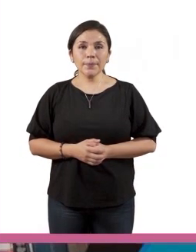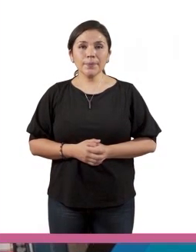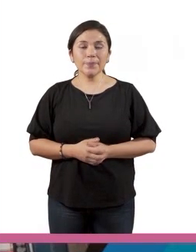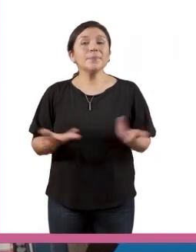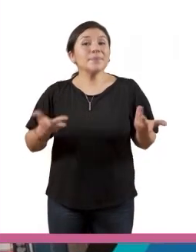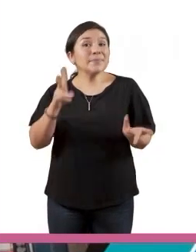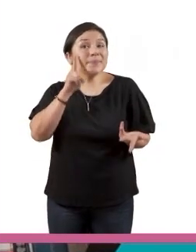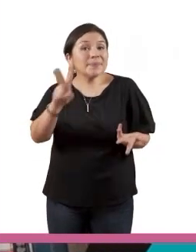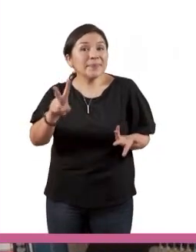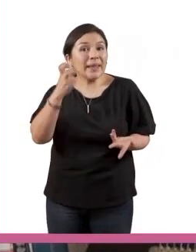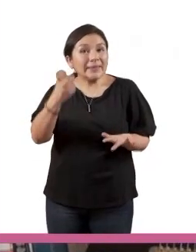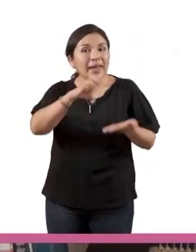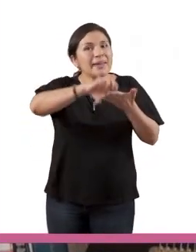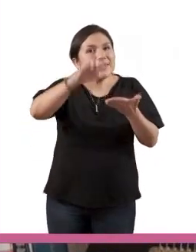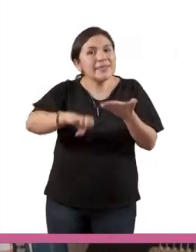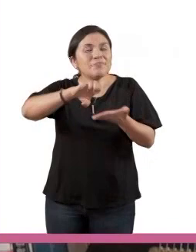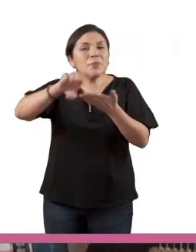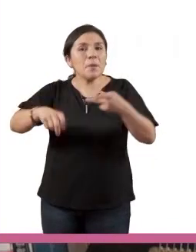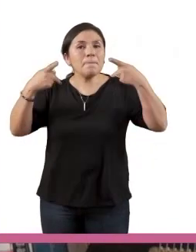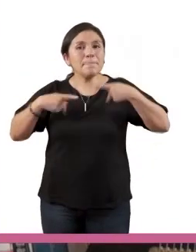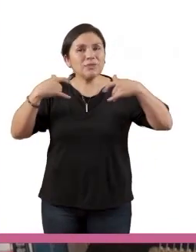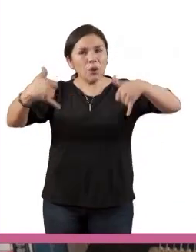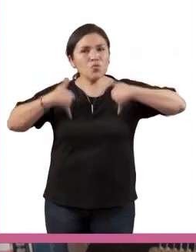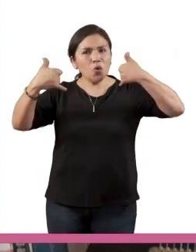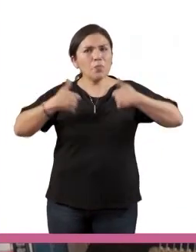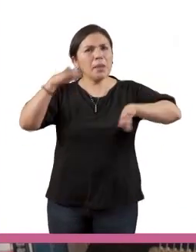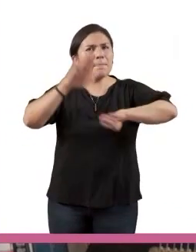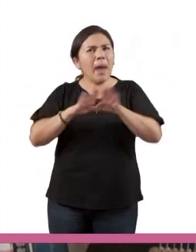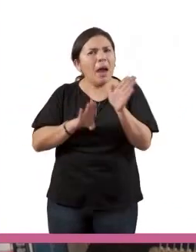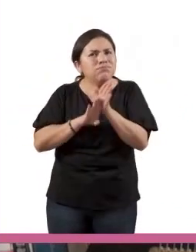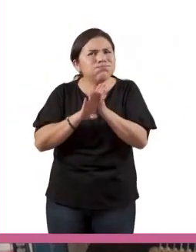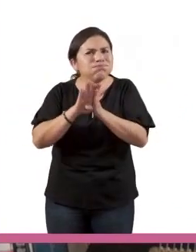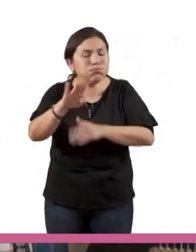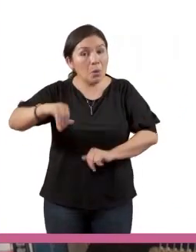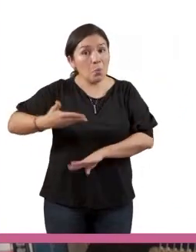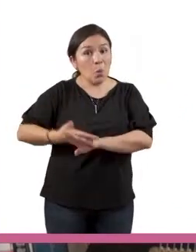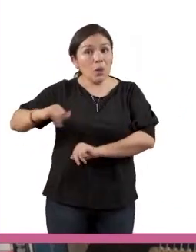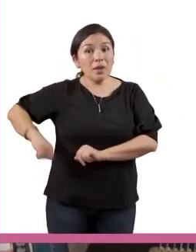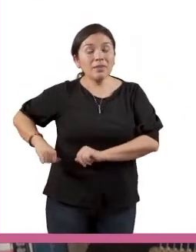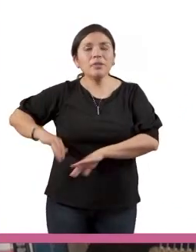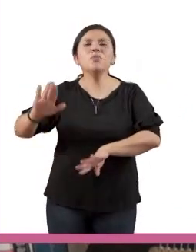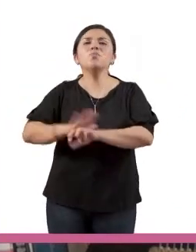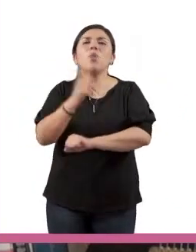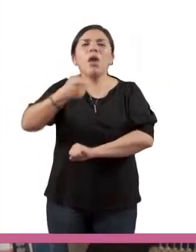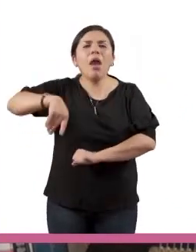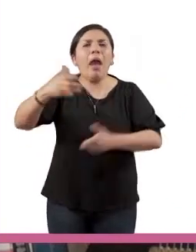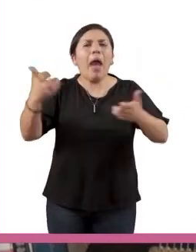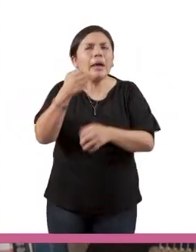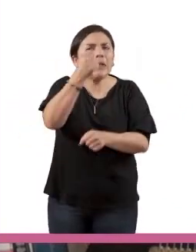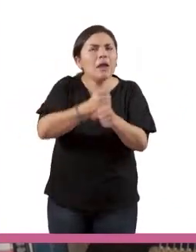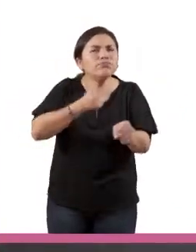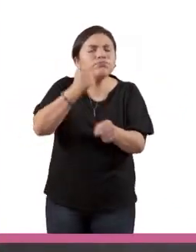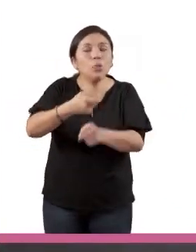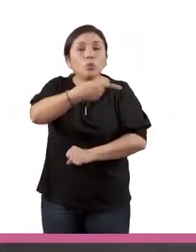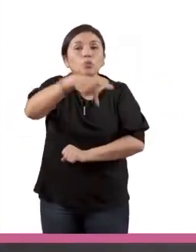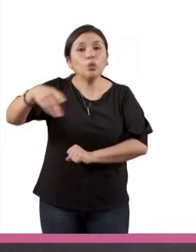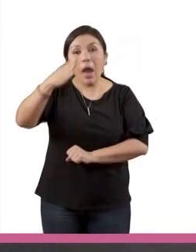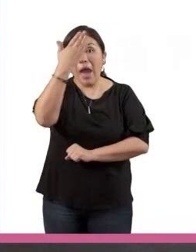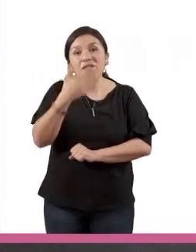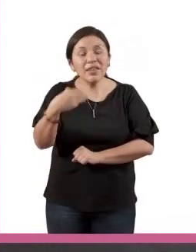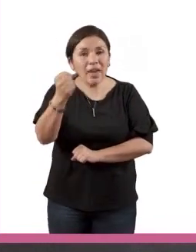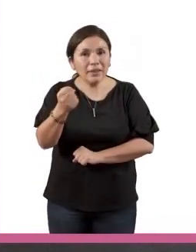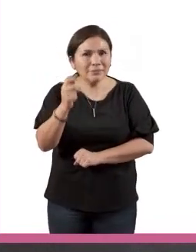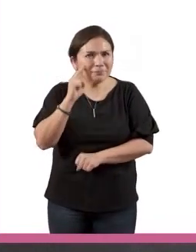¿Qué te parecieron estos ejemplos de personas jóvenes que llevan recorrido un camino interesante gracias a que han puesto en práctica sus habilidades? ¿Te